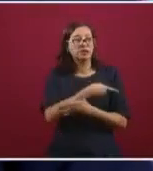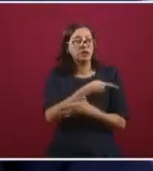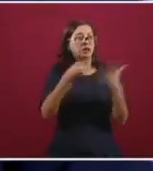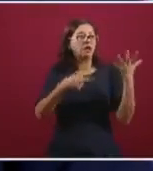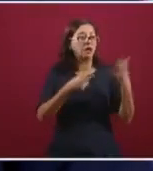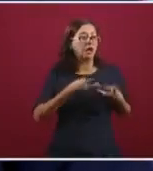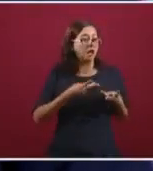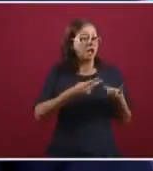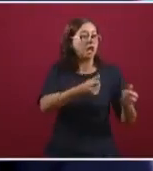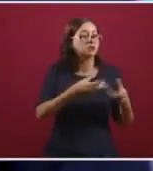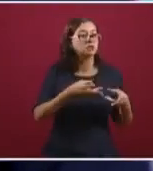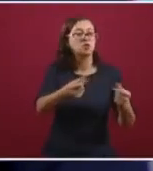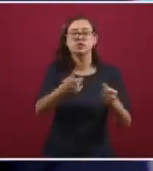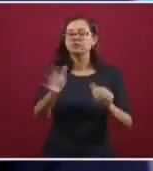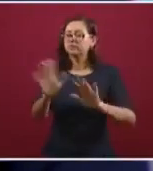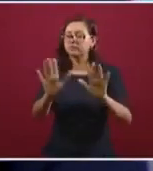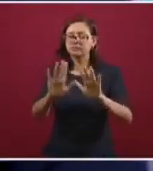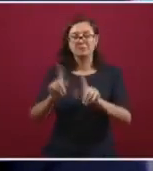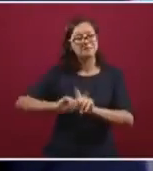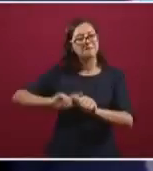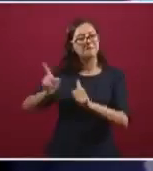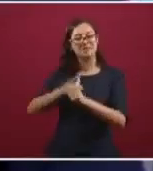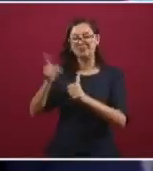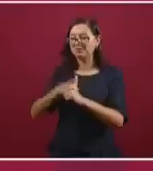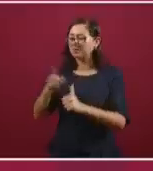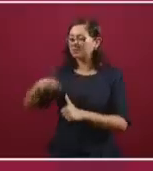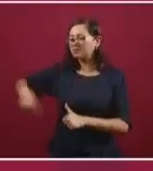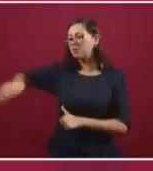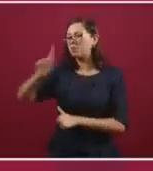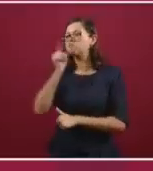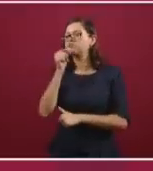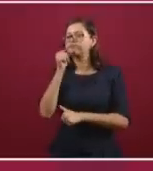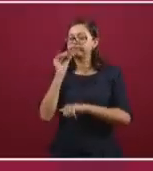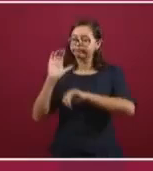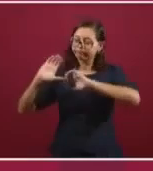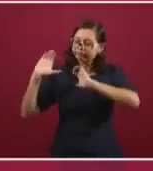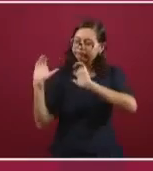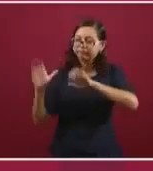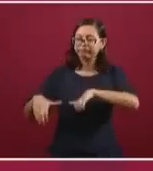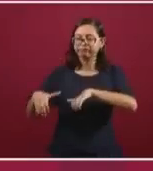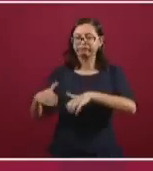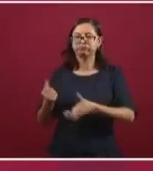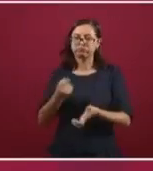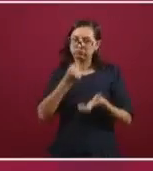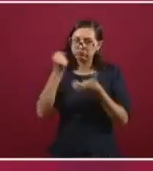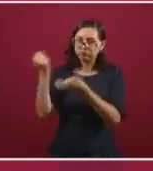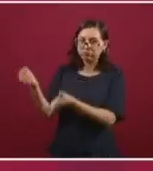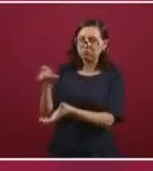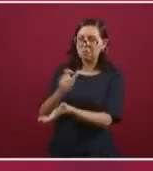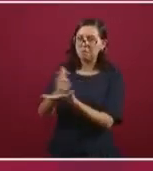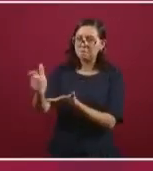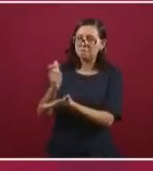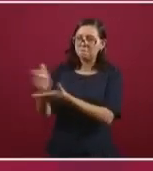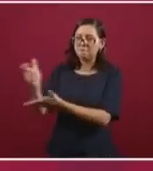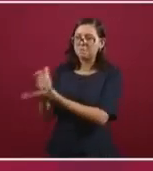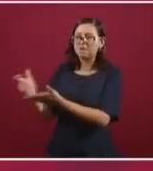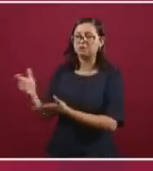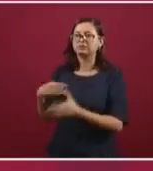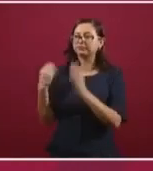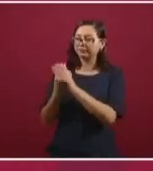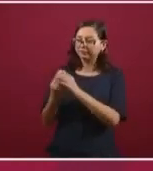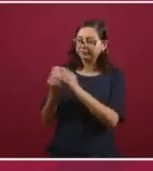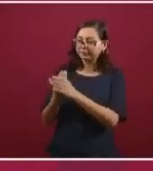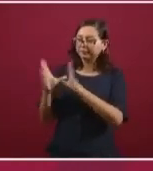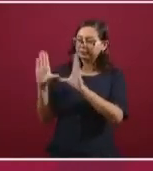necesidades a la contratación de policías, que se formen y que